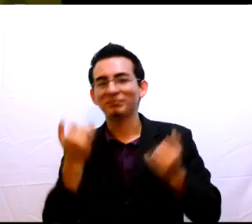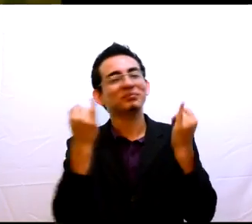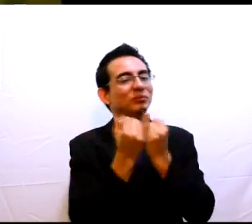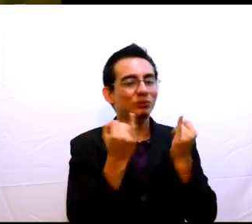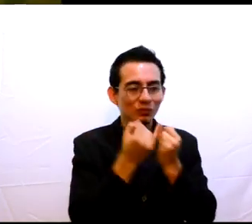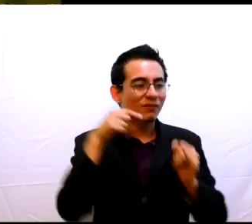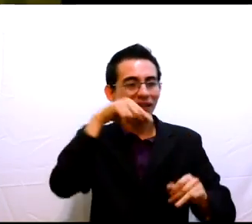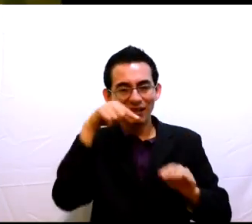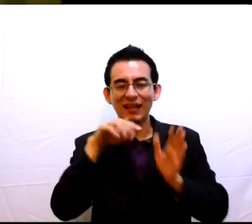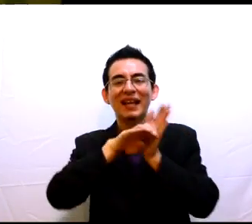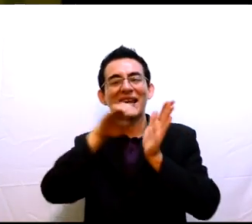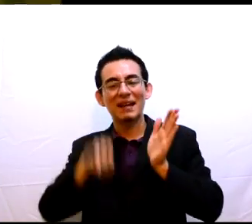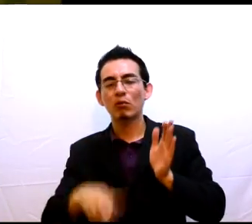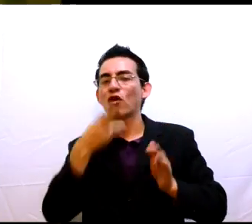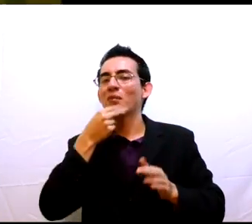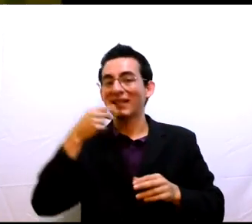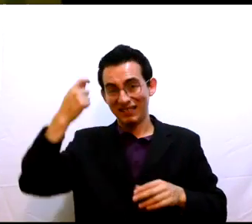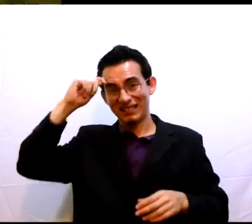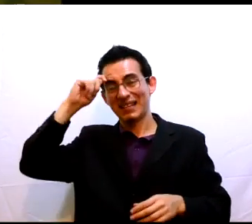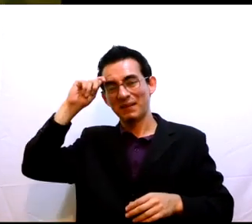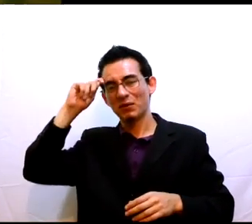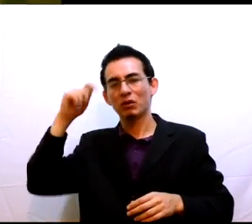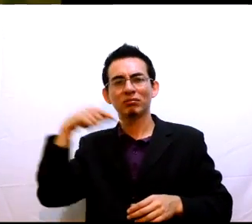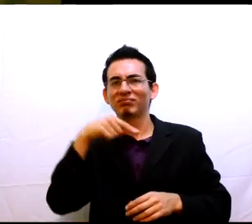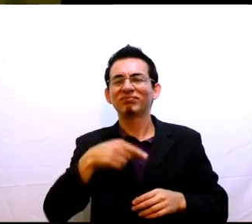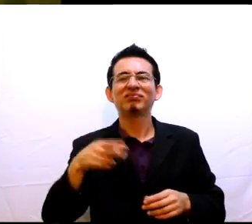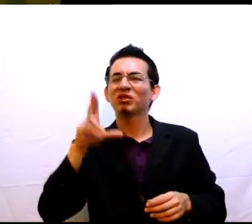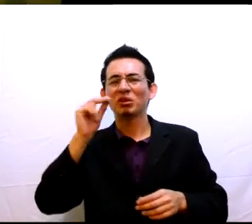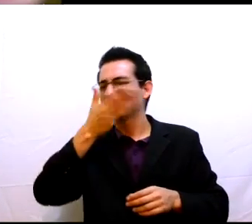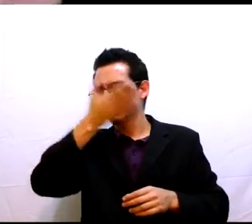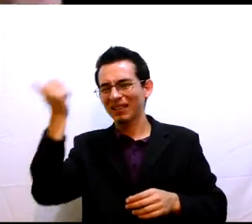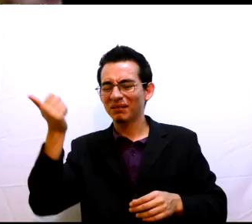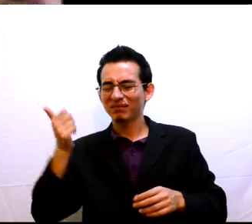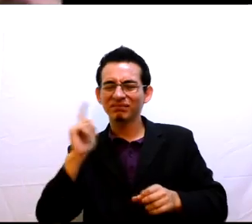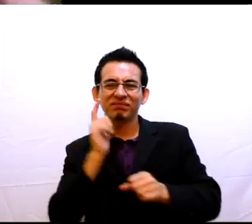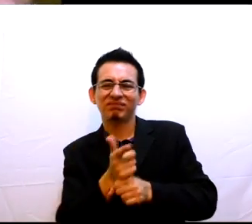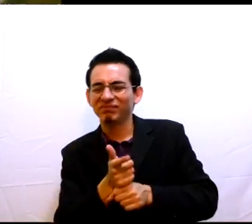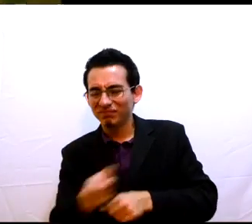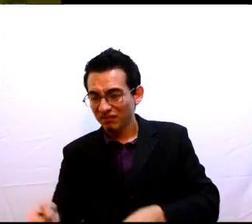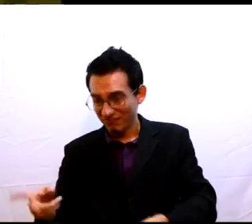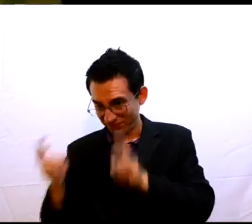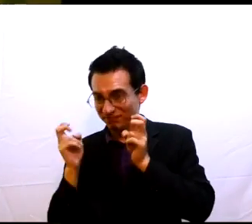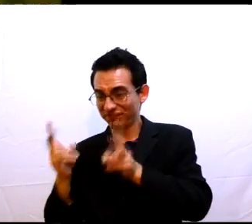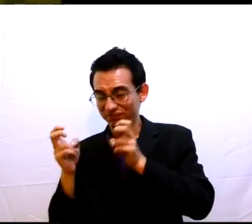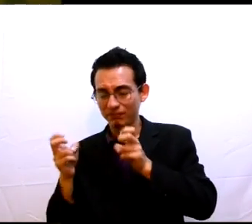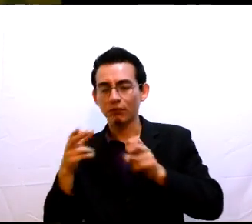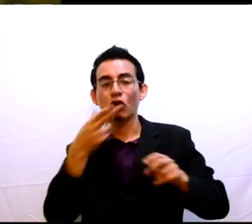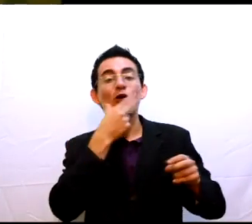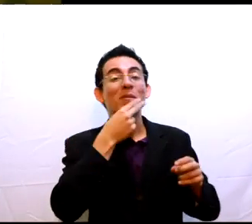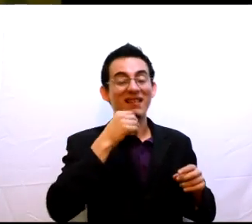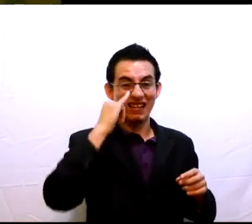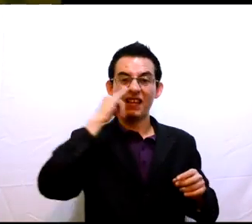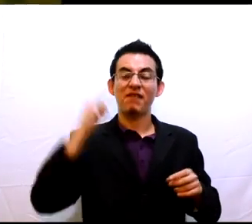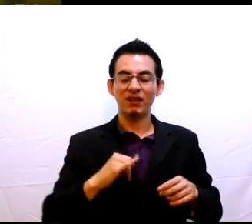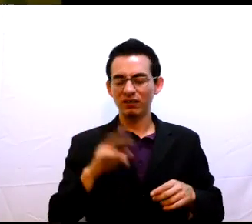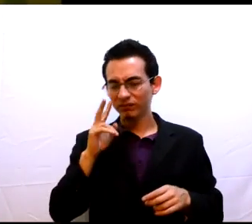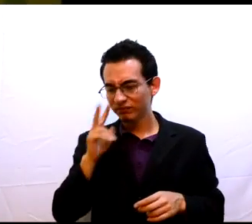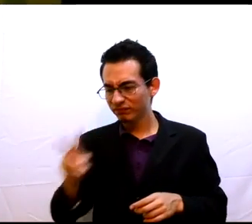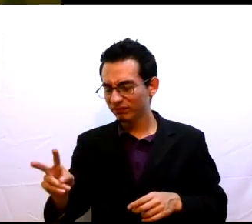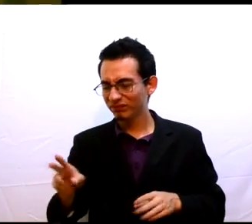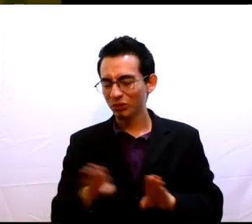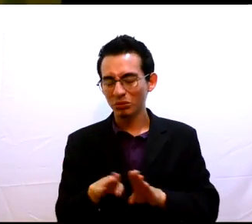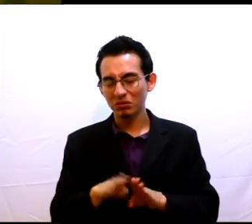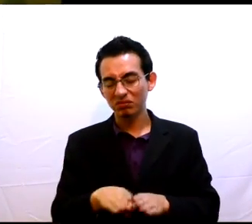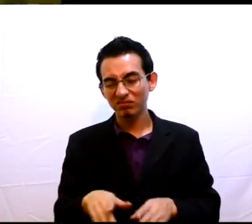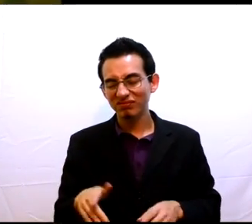hizo sagazmente cuando él no está exaltando lo alcanzan a notar o no no está exaltando su hecho pecaminoso